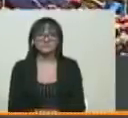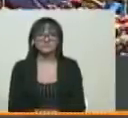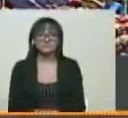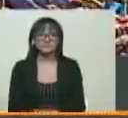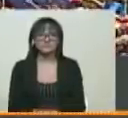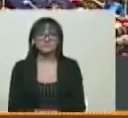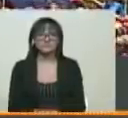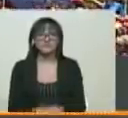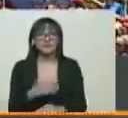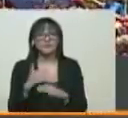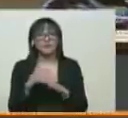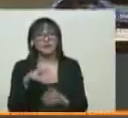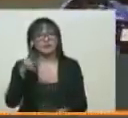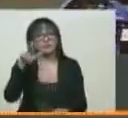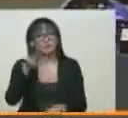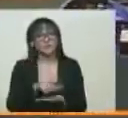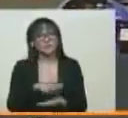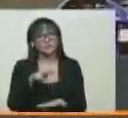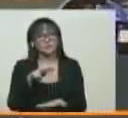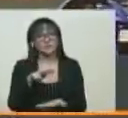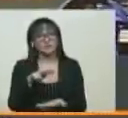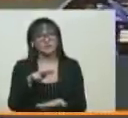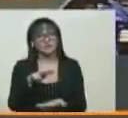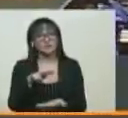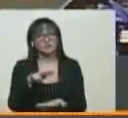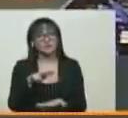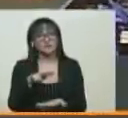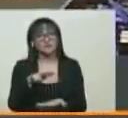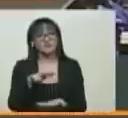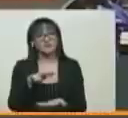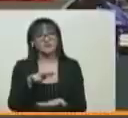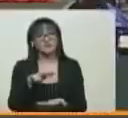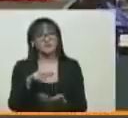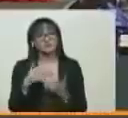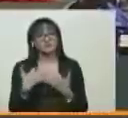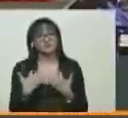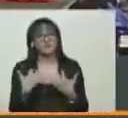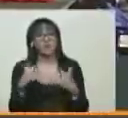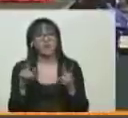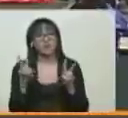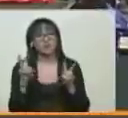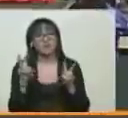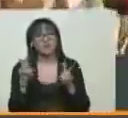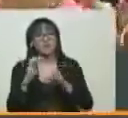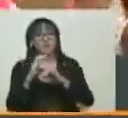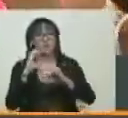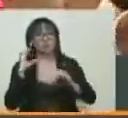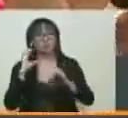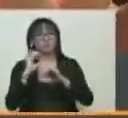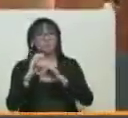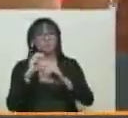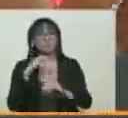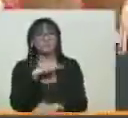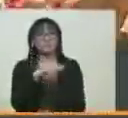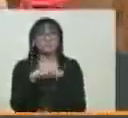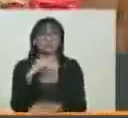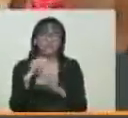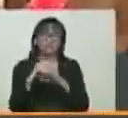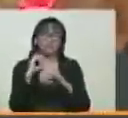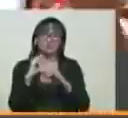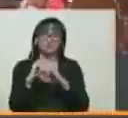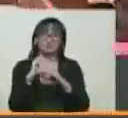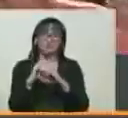Igual le ha aprobado una flota de 30 nuevos autobuses para la misión